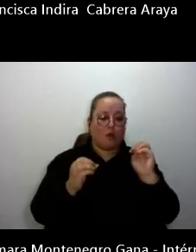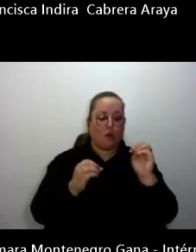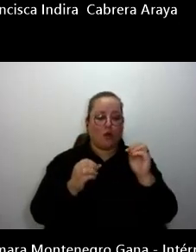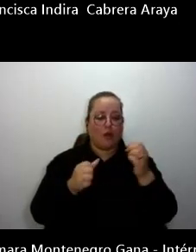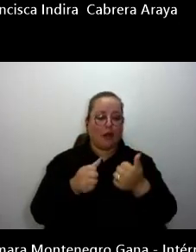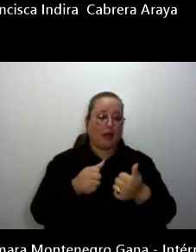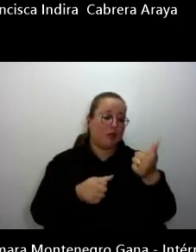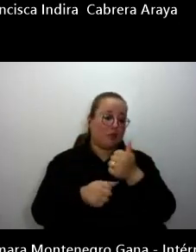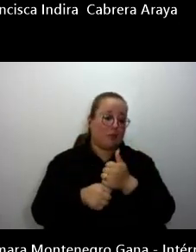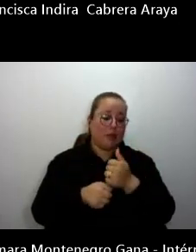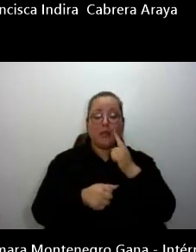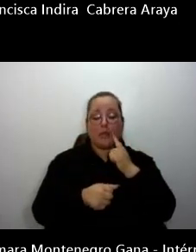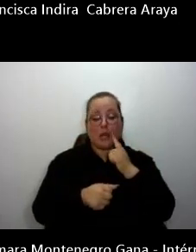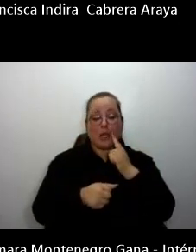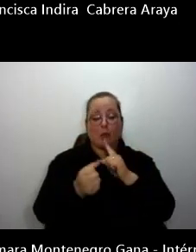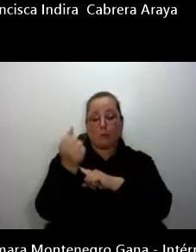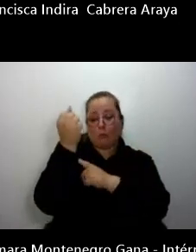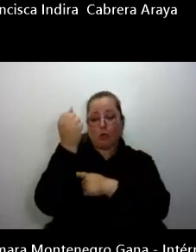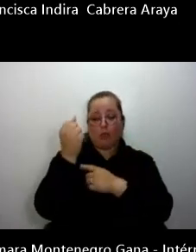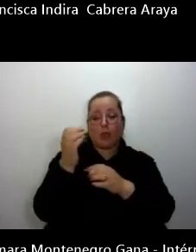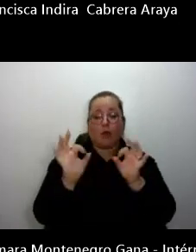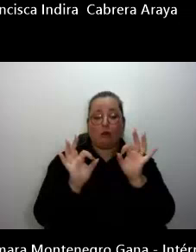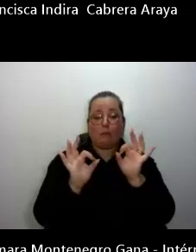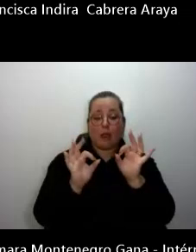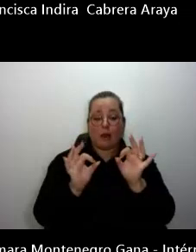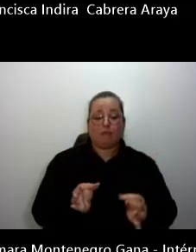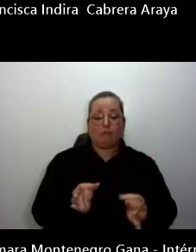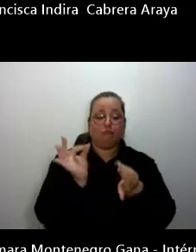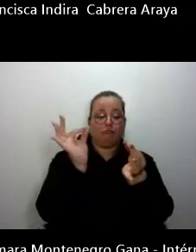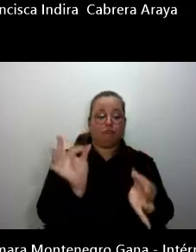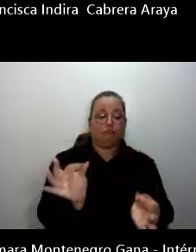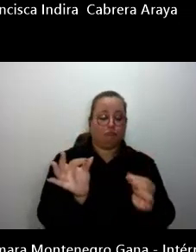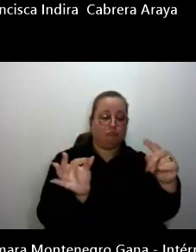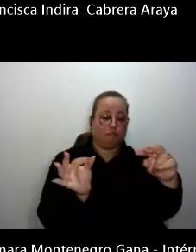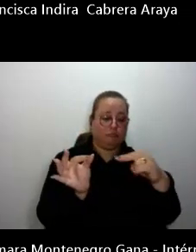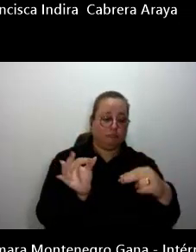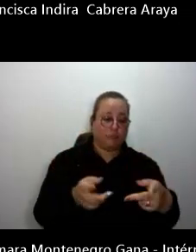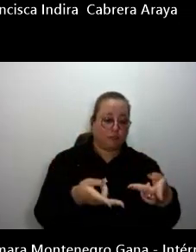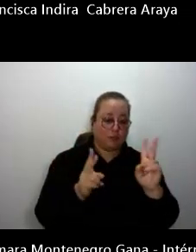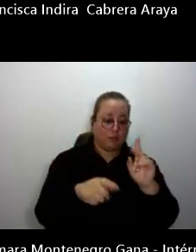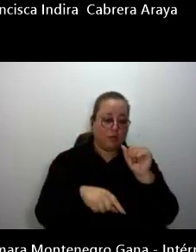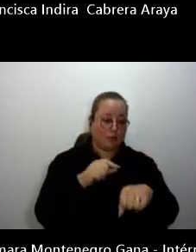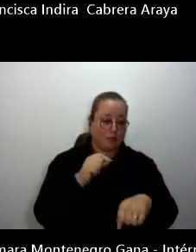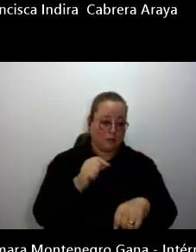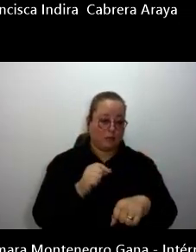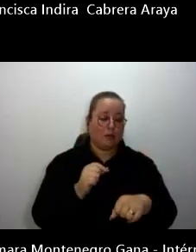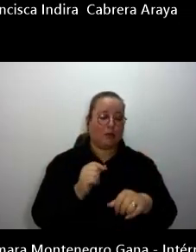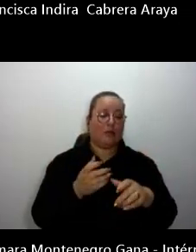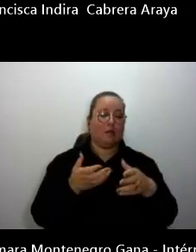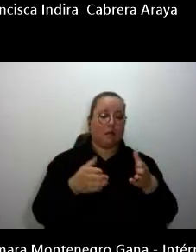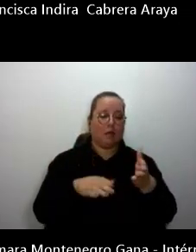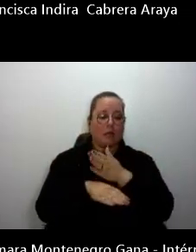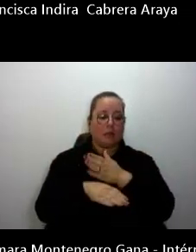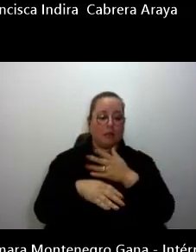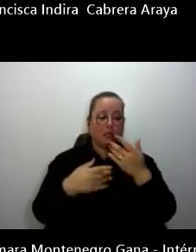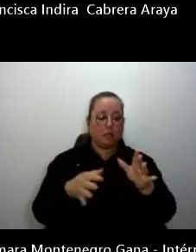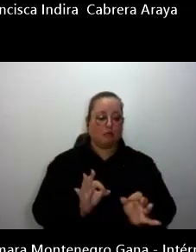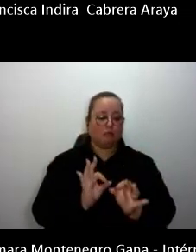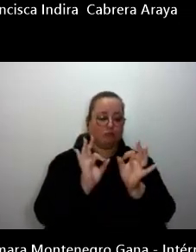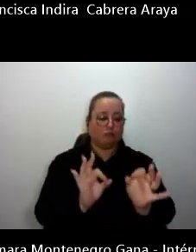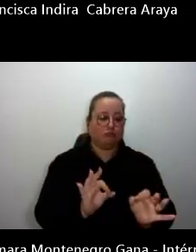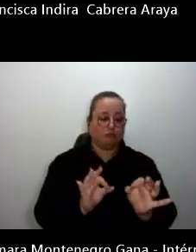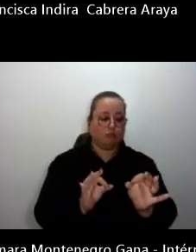con un poder simple. Y en ese caso, como también se puede utilizar el poder simple que ya se había presentado anteriormente en